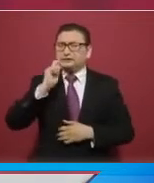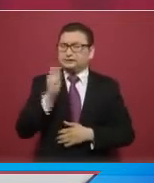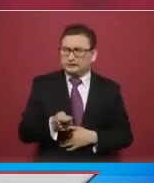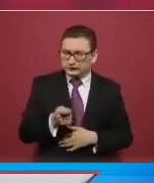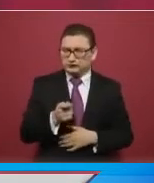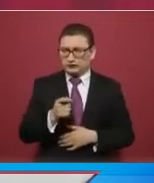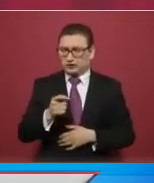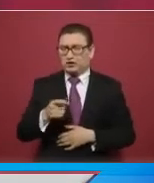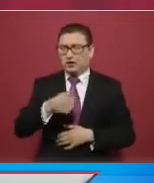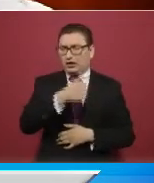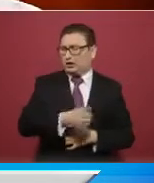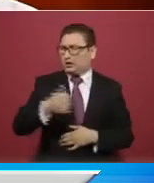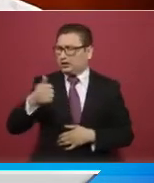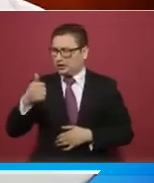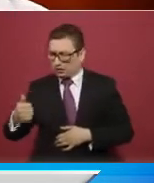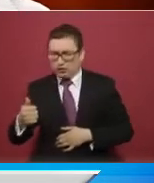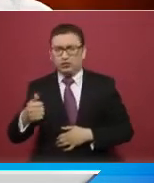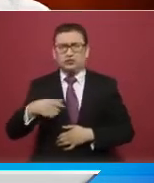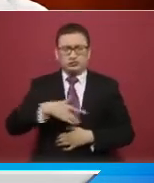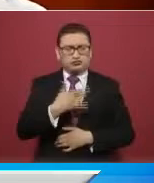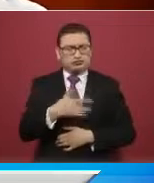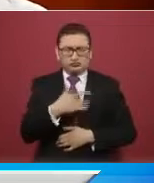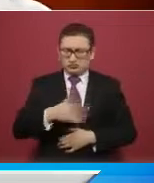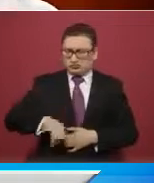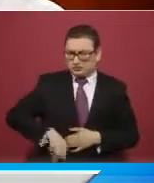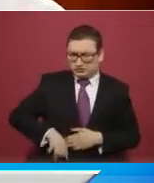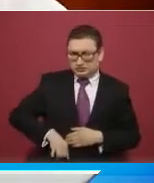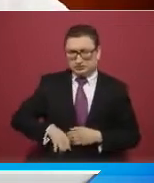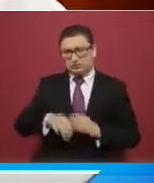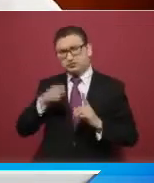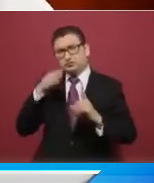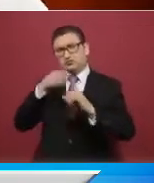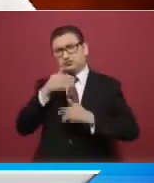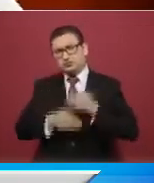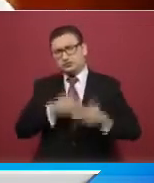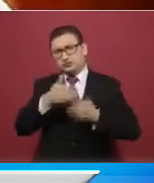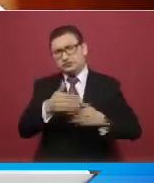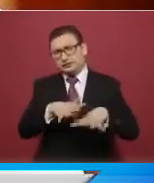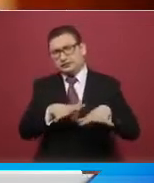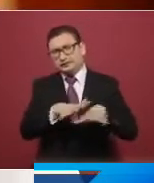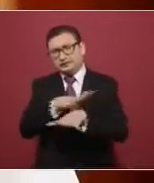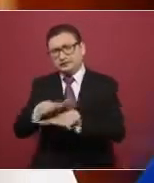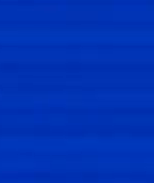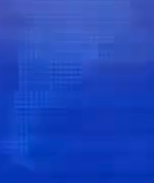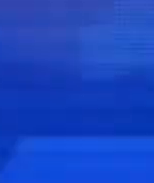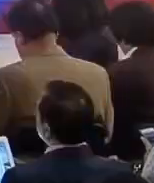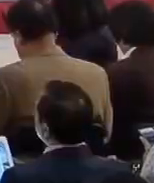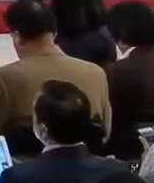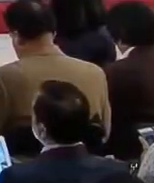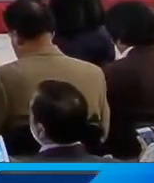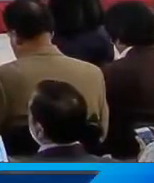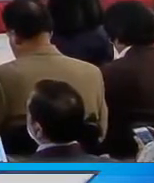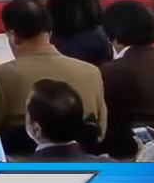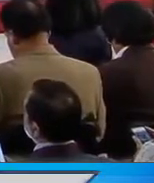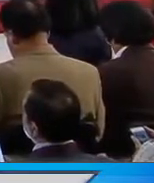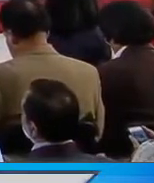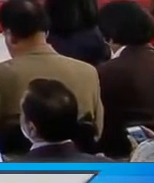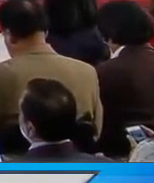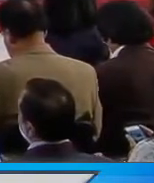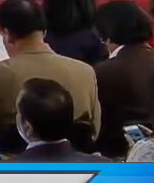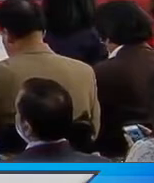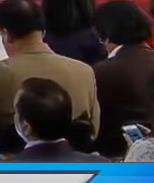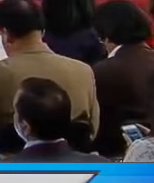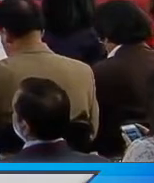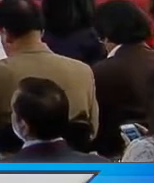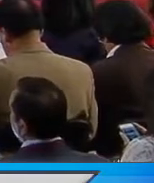población y salvaguardar los derechos humanos. Se deberá fortalecer al resto de los grupos policiales en el país. Acuerdo histórico